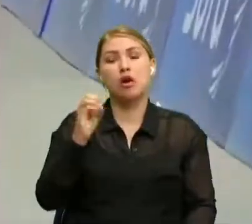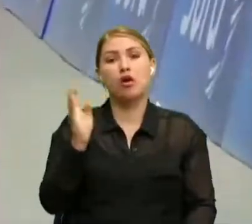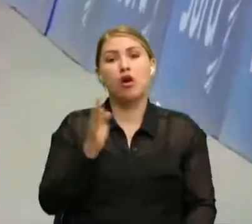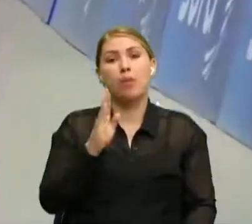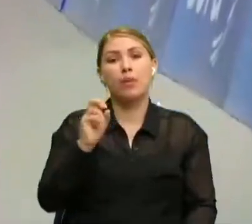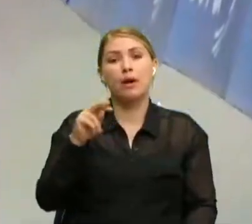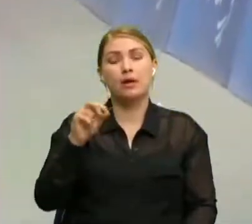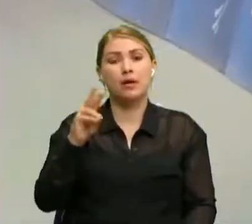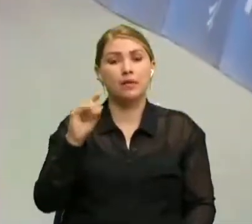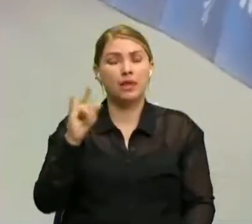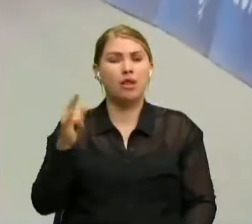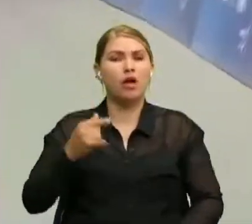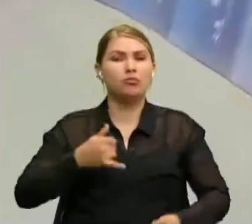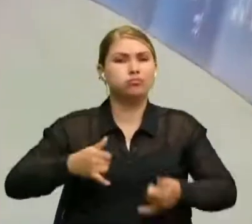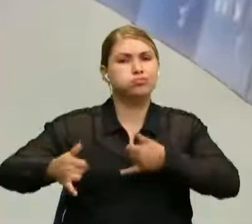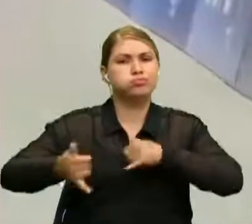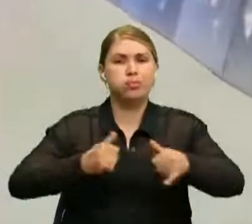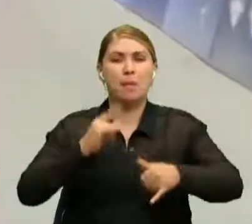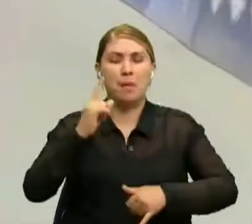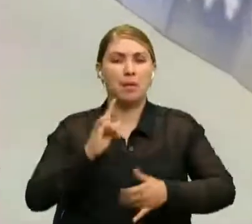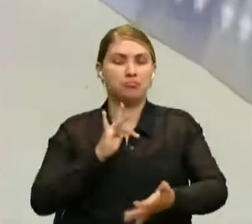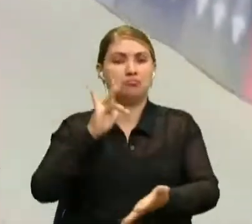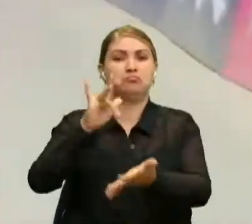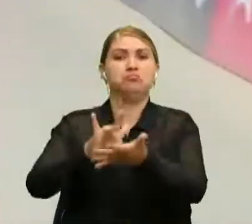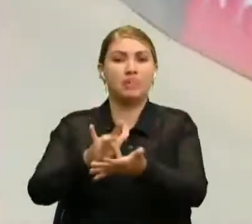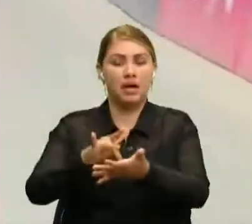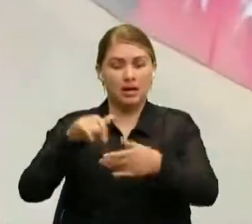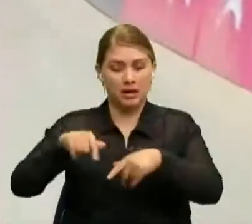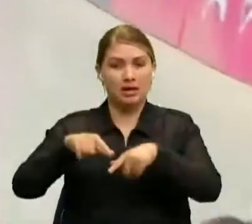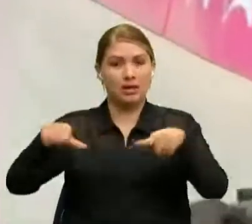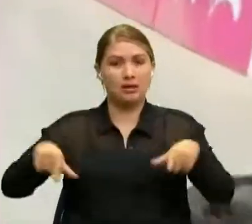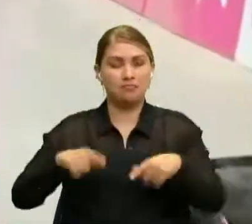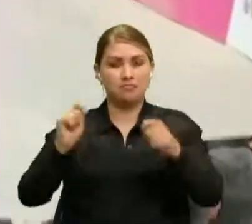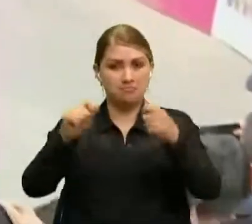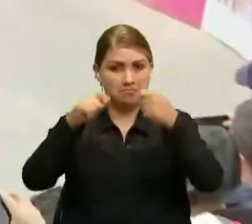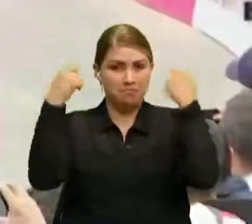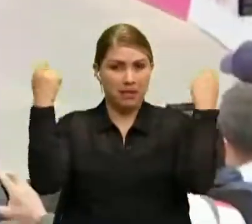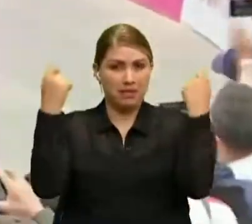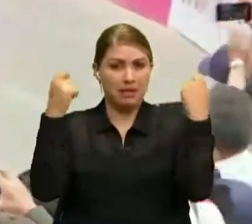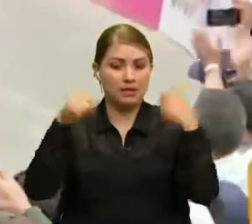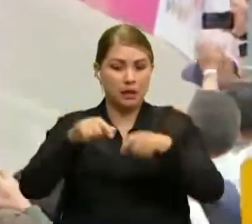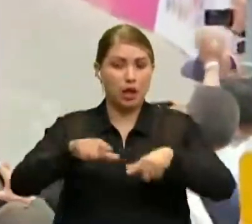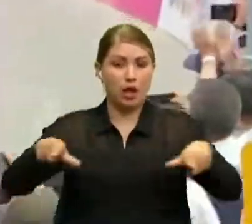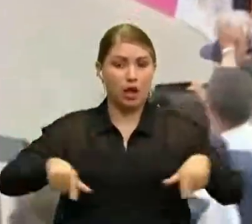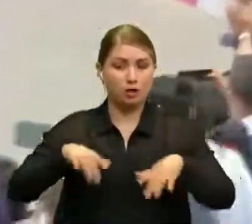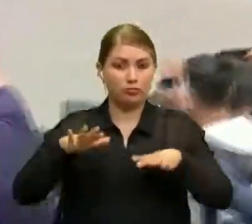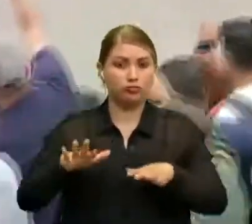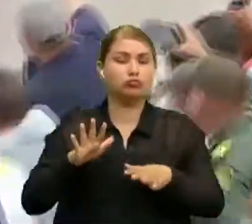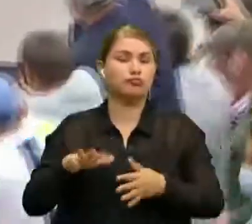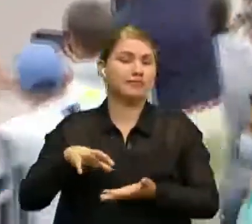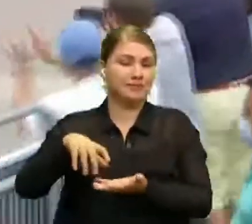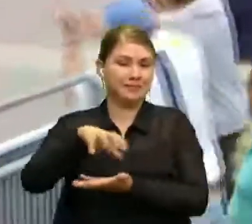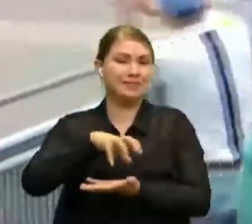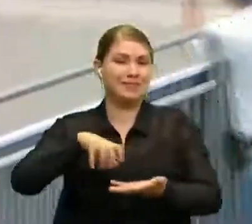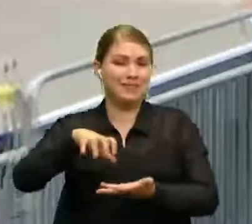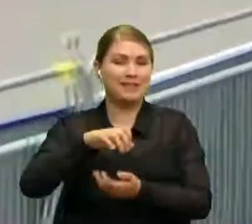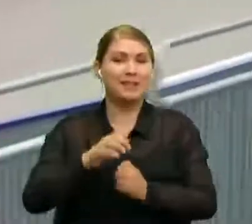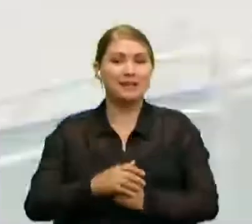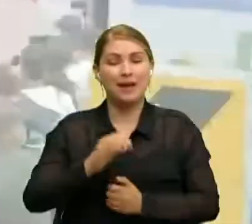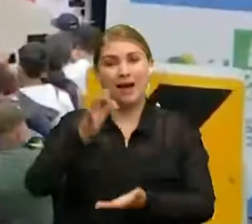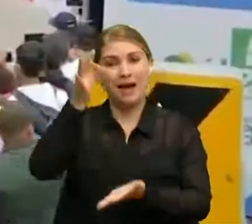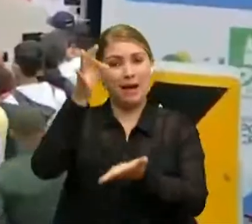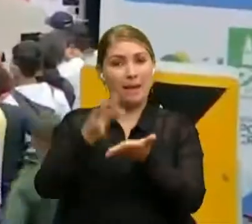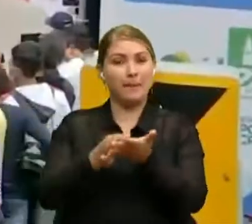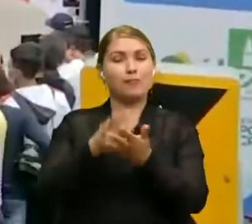corredor del Sundar, quien llegó primero, fue el primero acá a la meta en este sitio, en esta población santandereana, en la